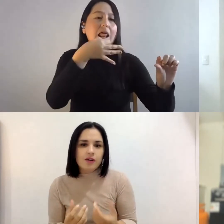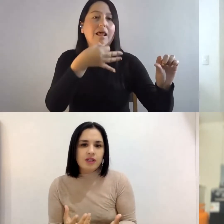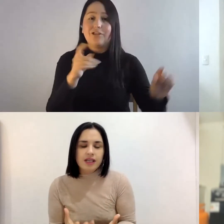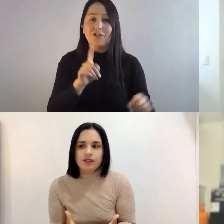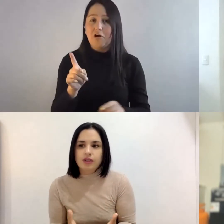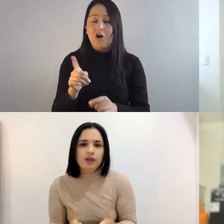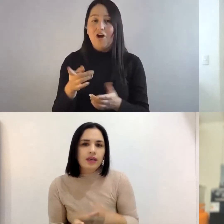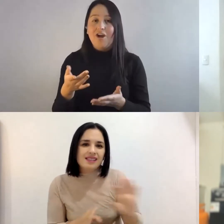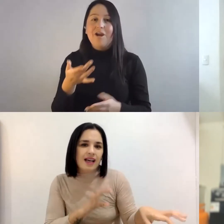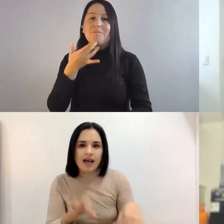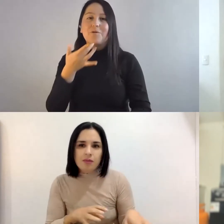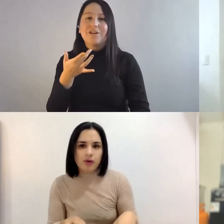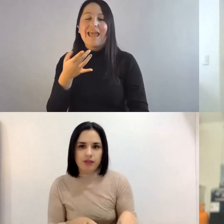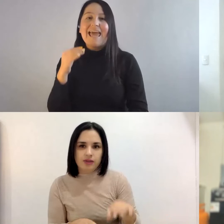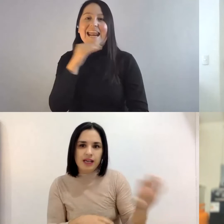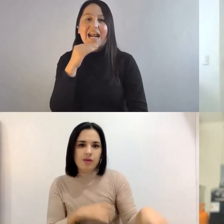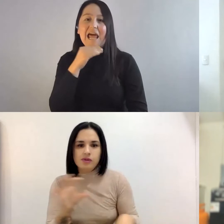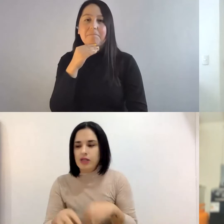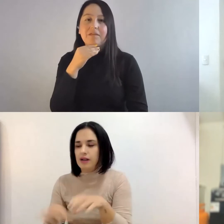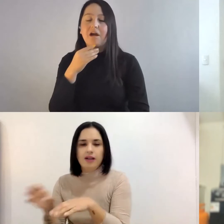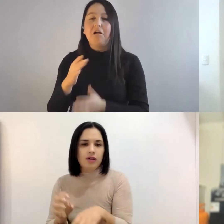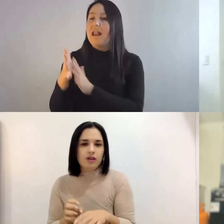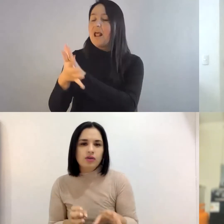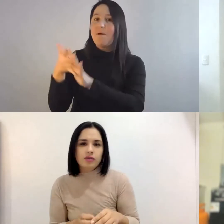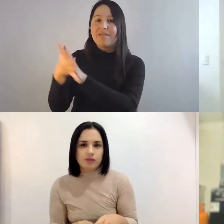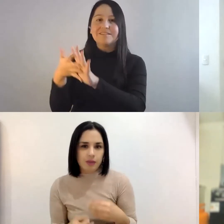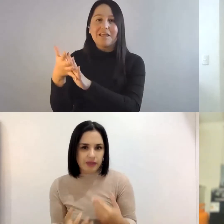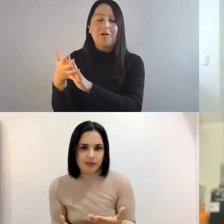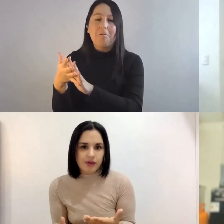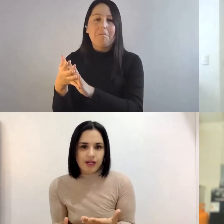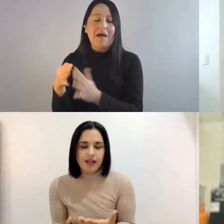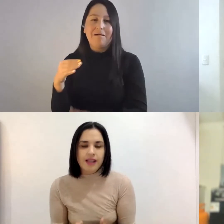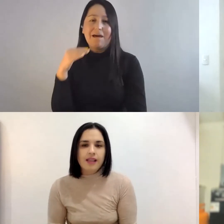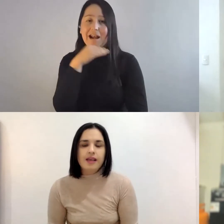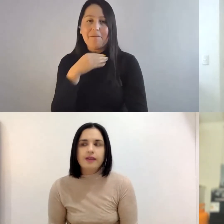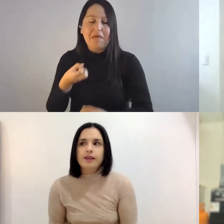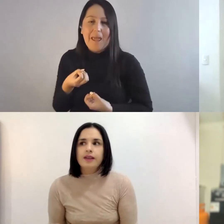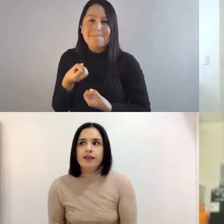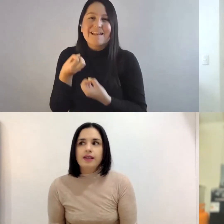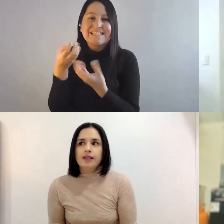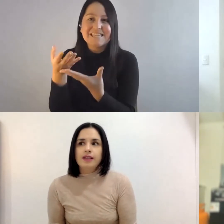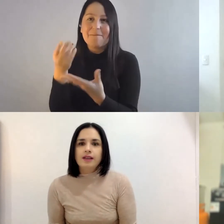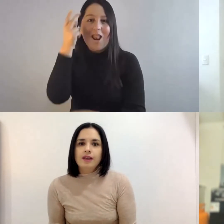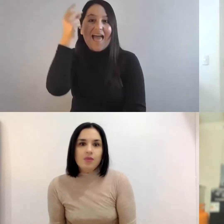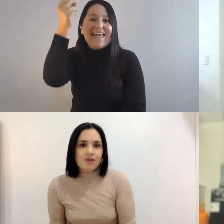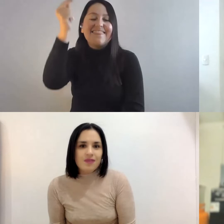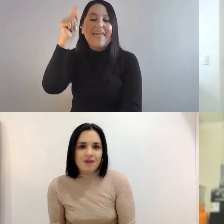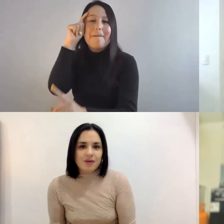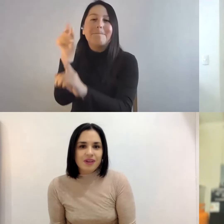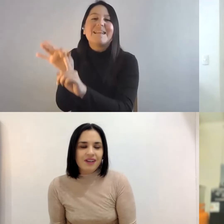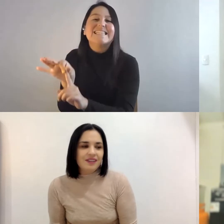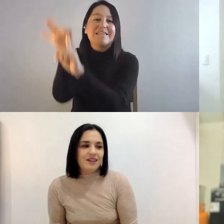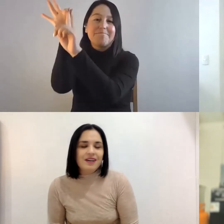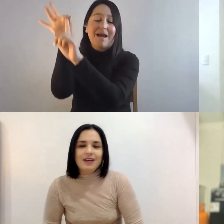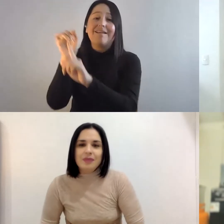de la comunicación, que sacamos el orden, no, expresemos la idea. Y es muy viva